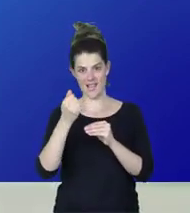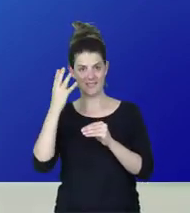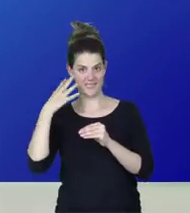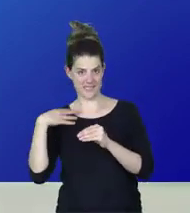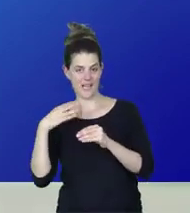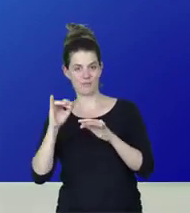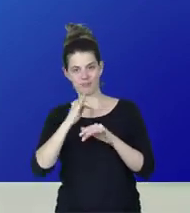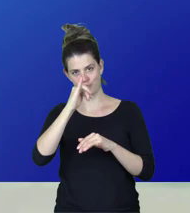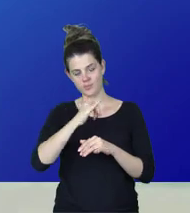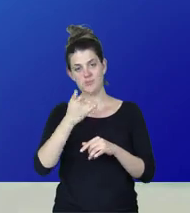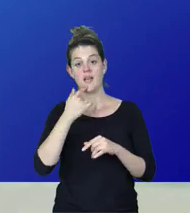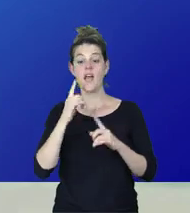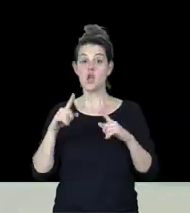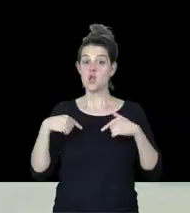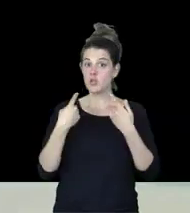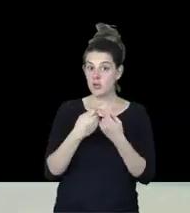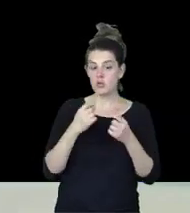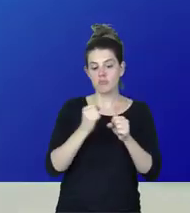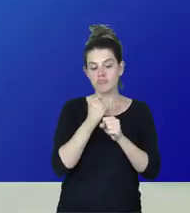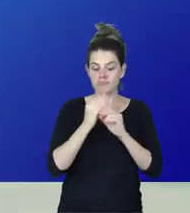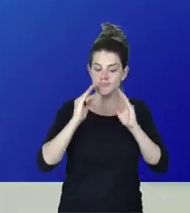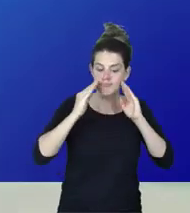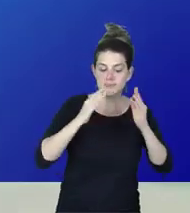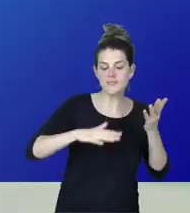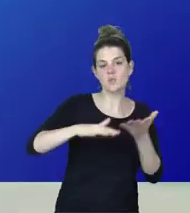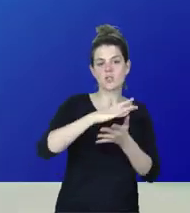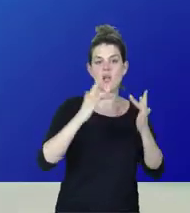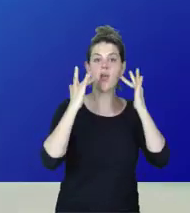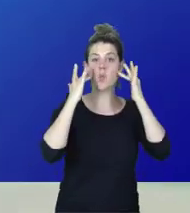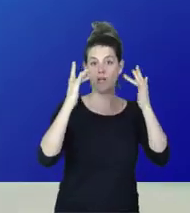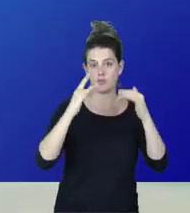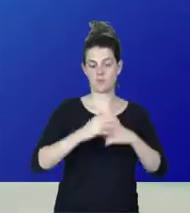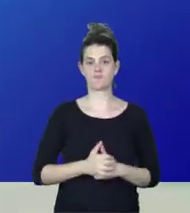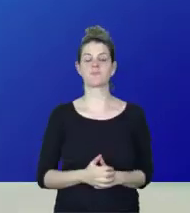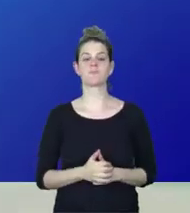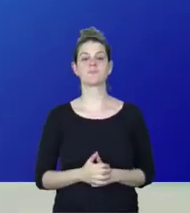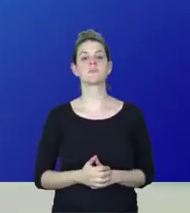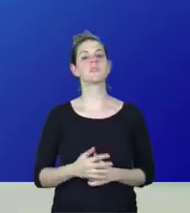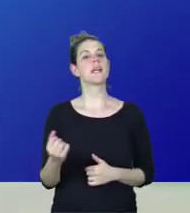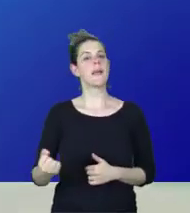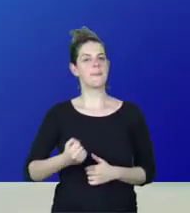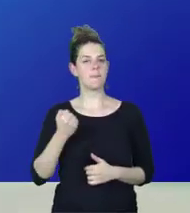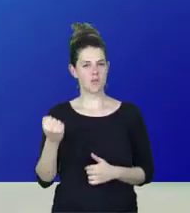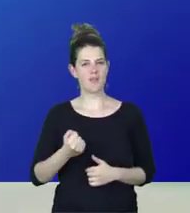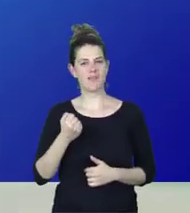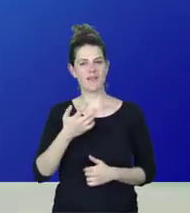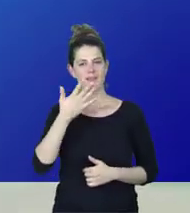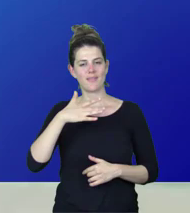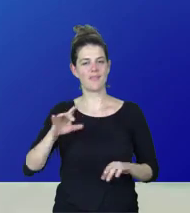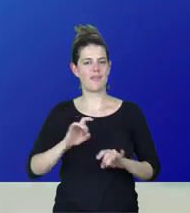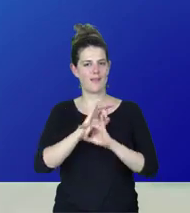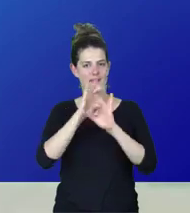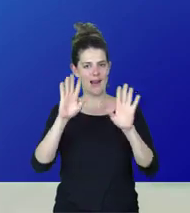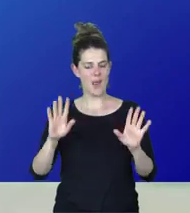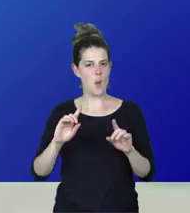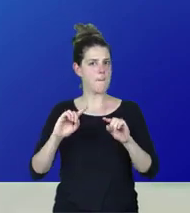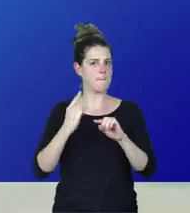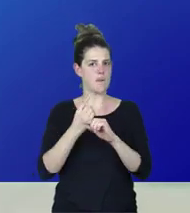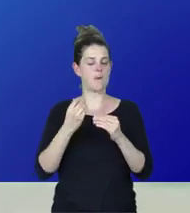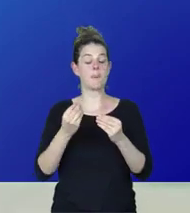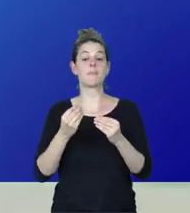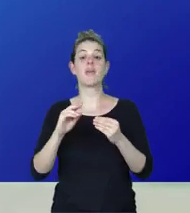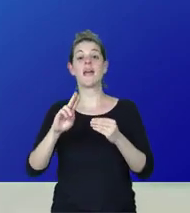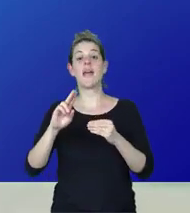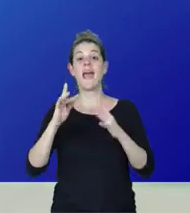estuvimos trabajando, enfocándonos en la situación. Una primera apreciación que necesitamos hacer para entender el panorama educativo en Uruguay